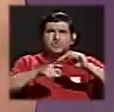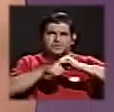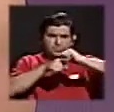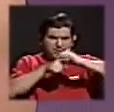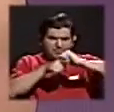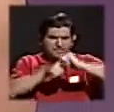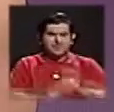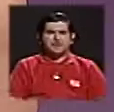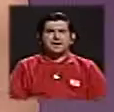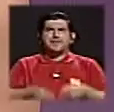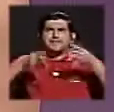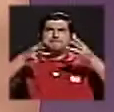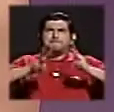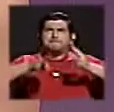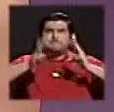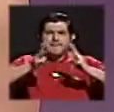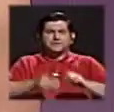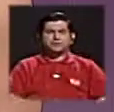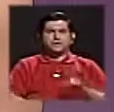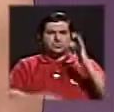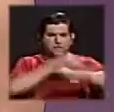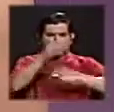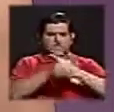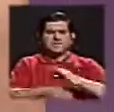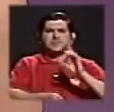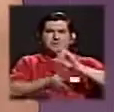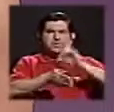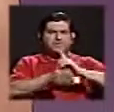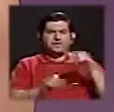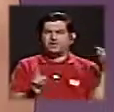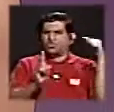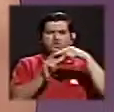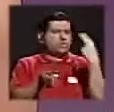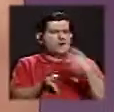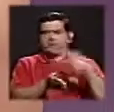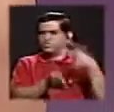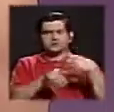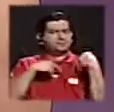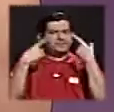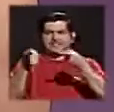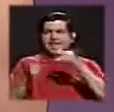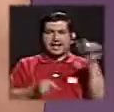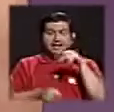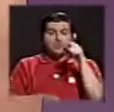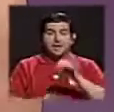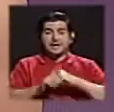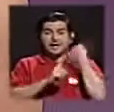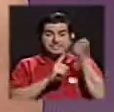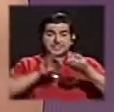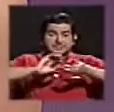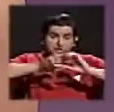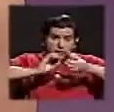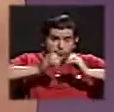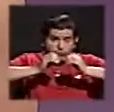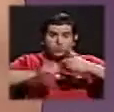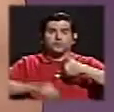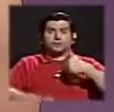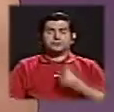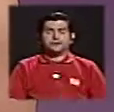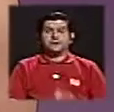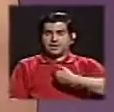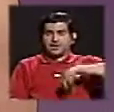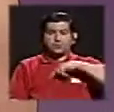también con métodos médicos que no llegan hasta los hospitales. Entonces también esa es toda una cifra sobre